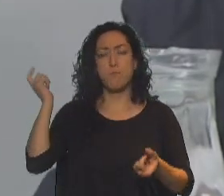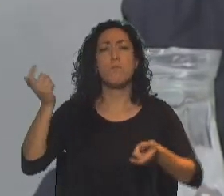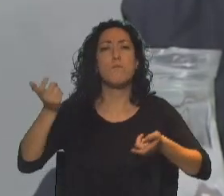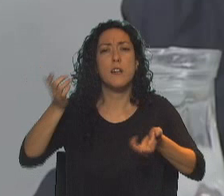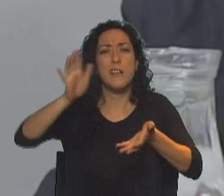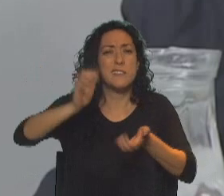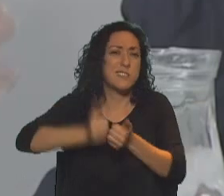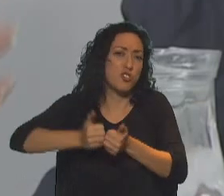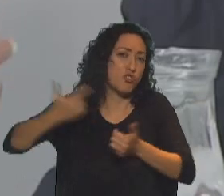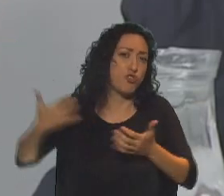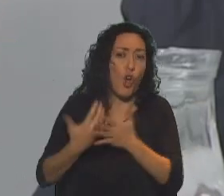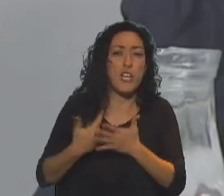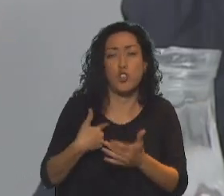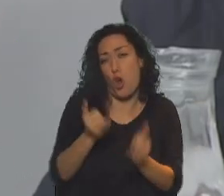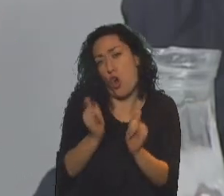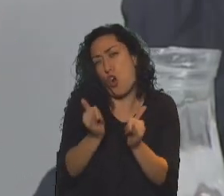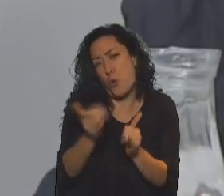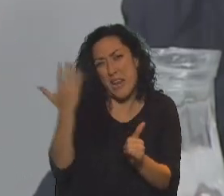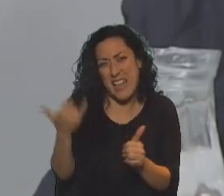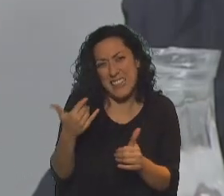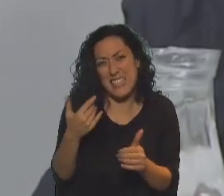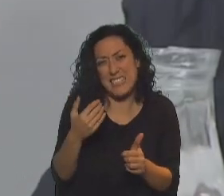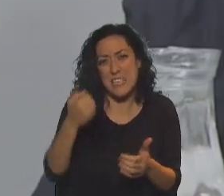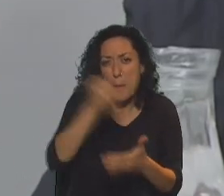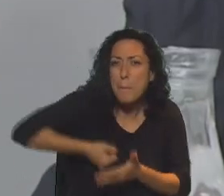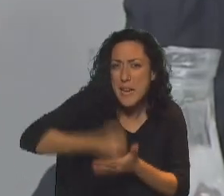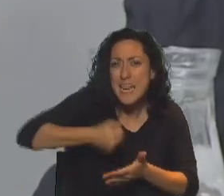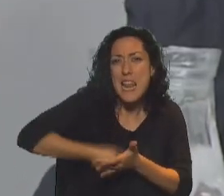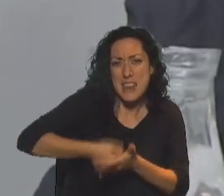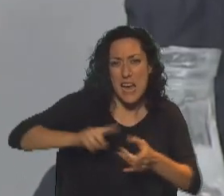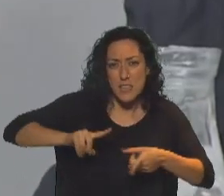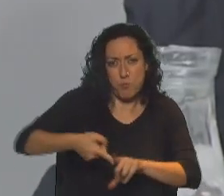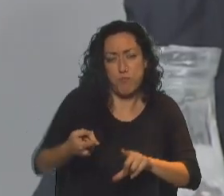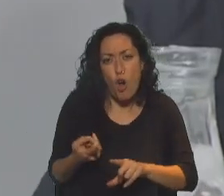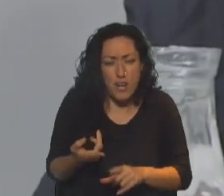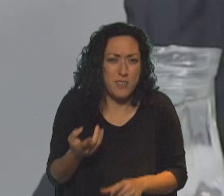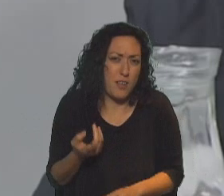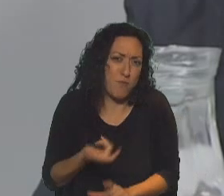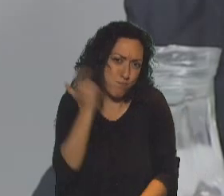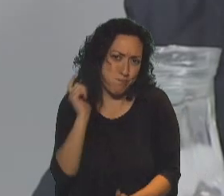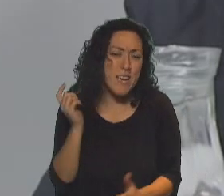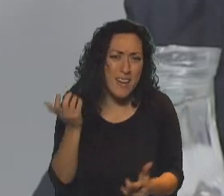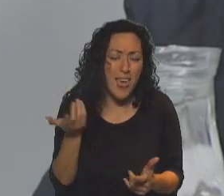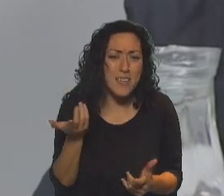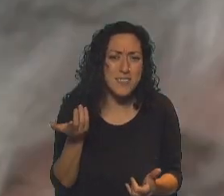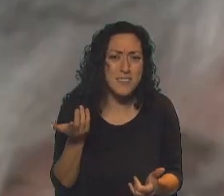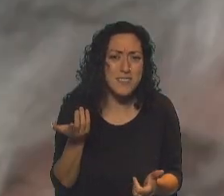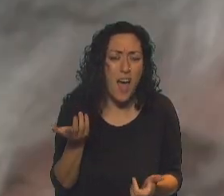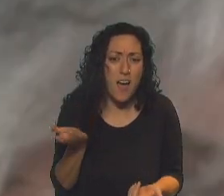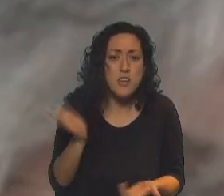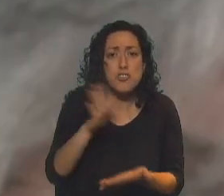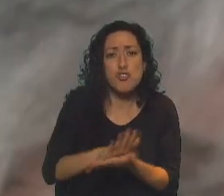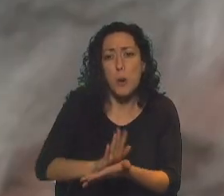en la historia. Yo soy militante de muy joven y tengo muchos años ya, y todo lo que fueron